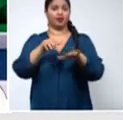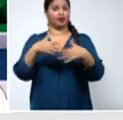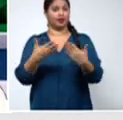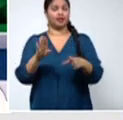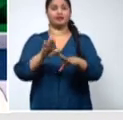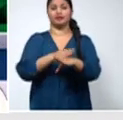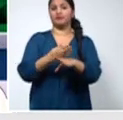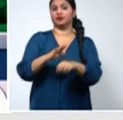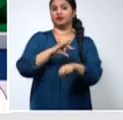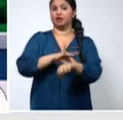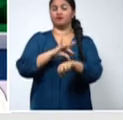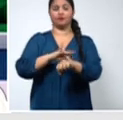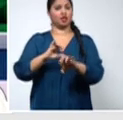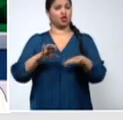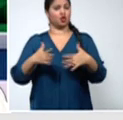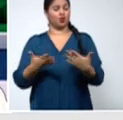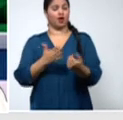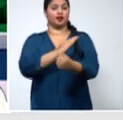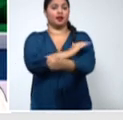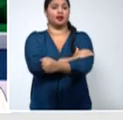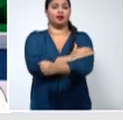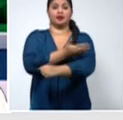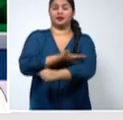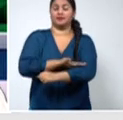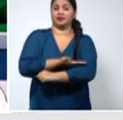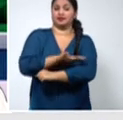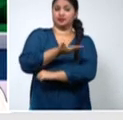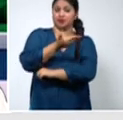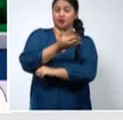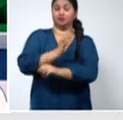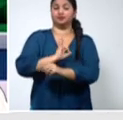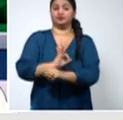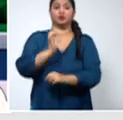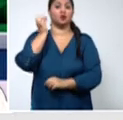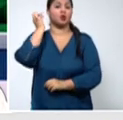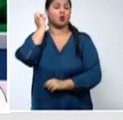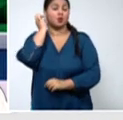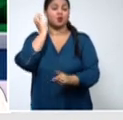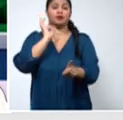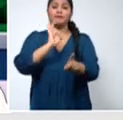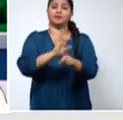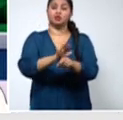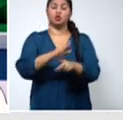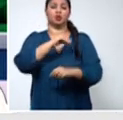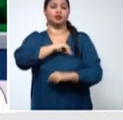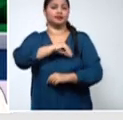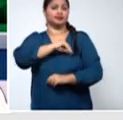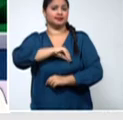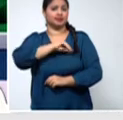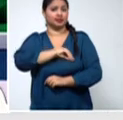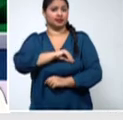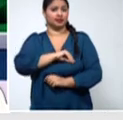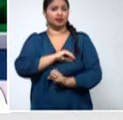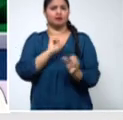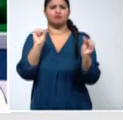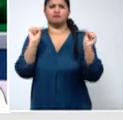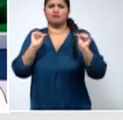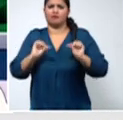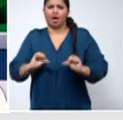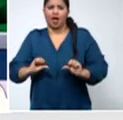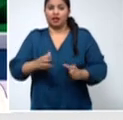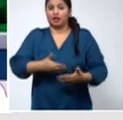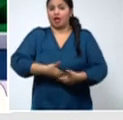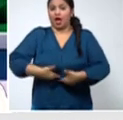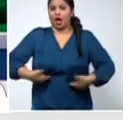hipertensión arterial, que comenzó con una sintomatología de pérdida del apetito